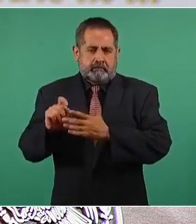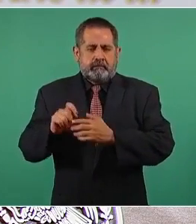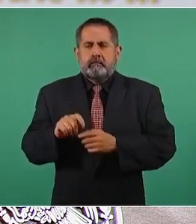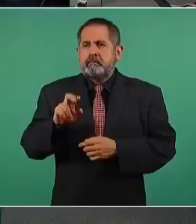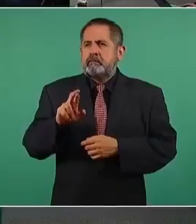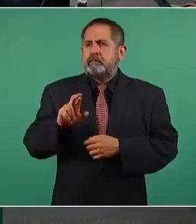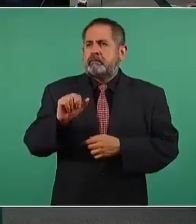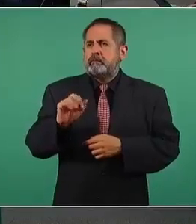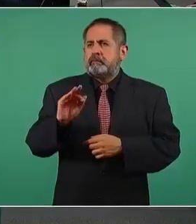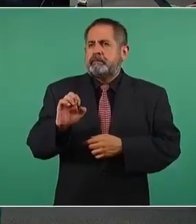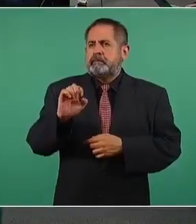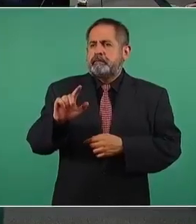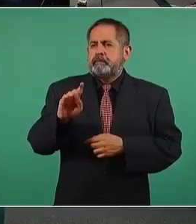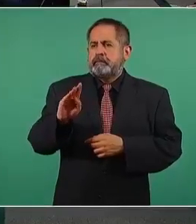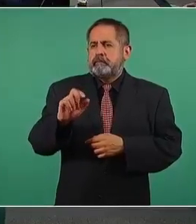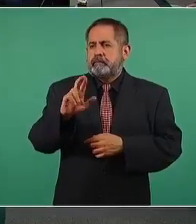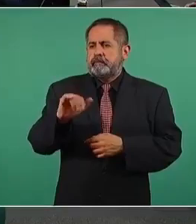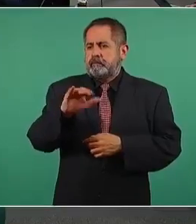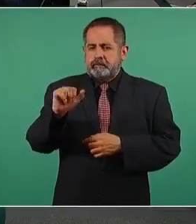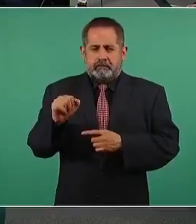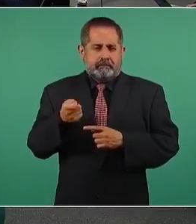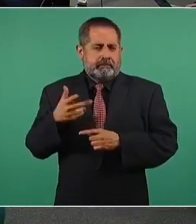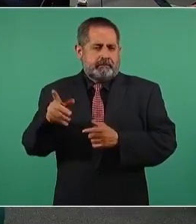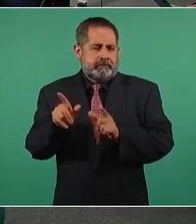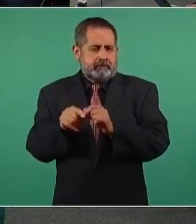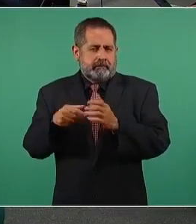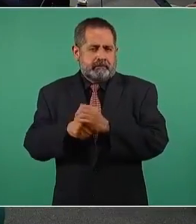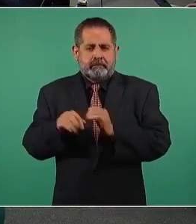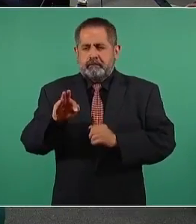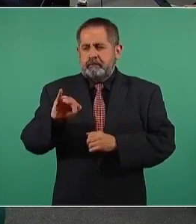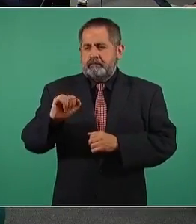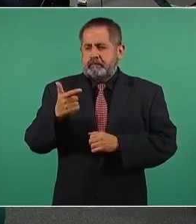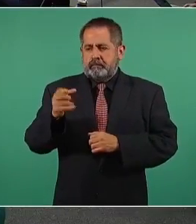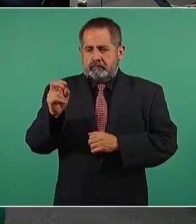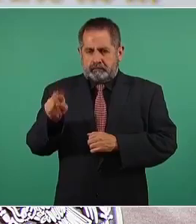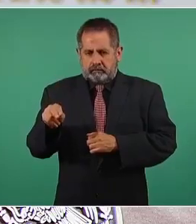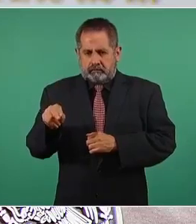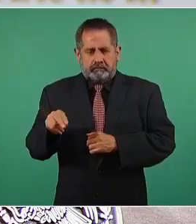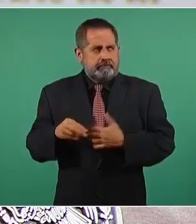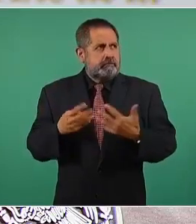Rafael Barajas, el Fisgón, nueve, ¿no?